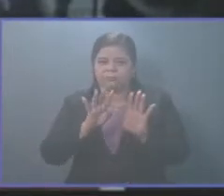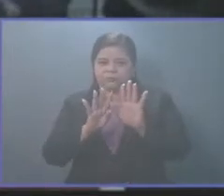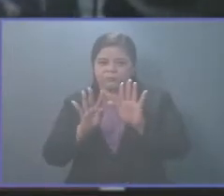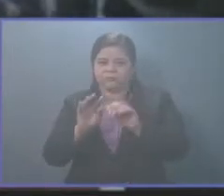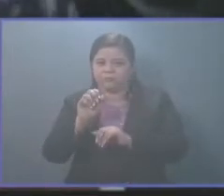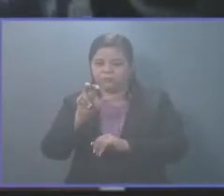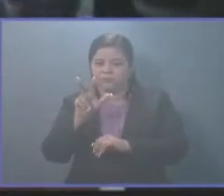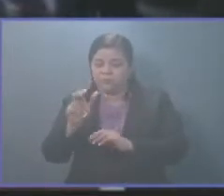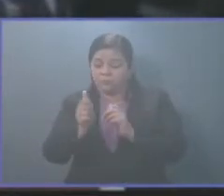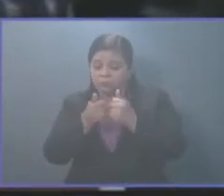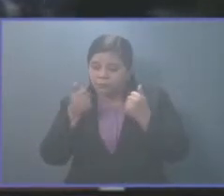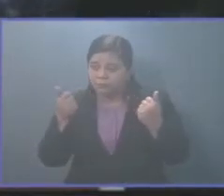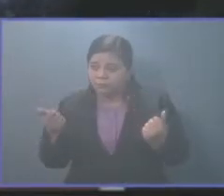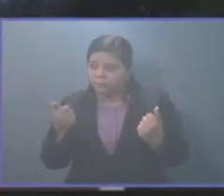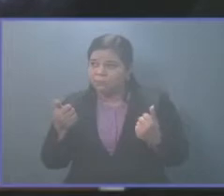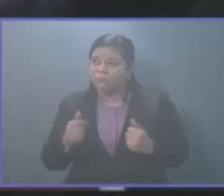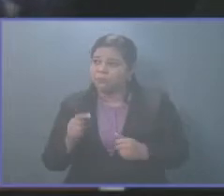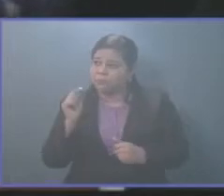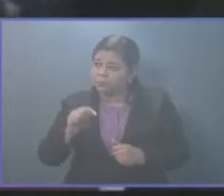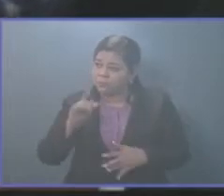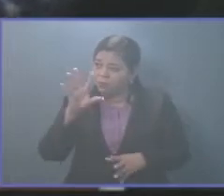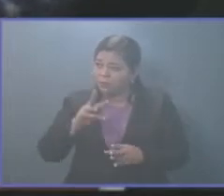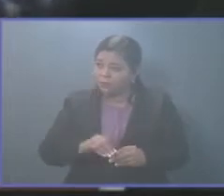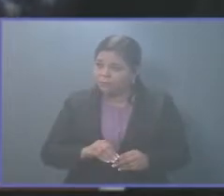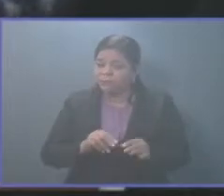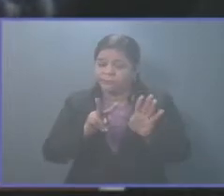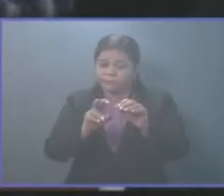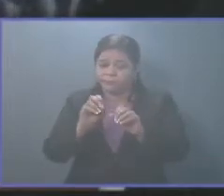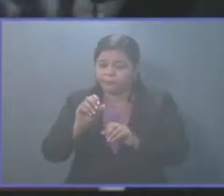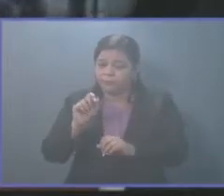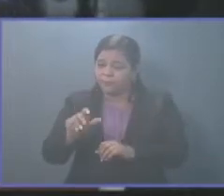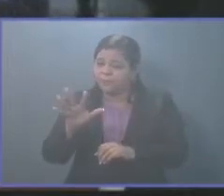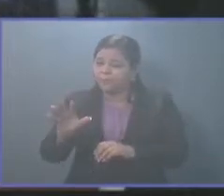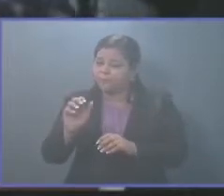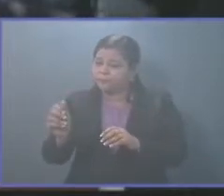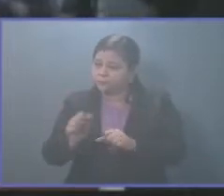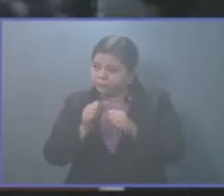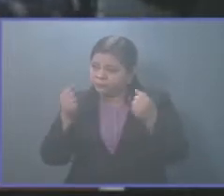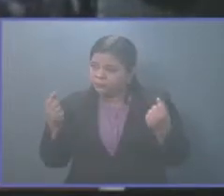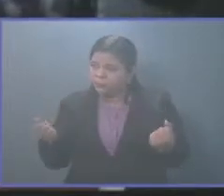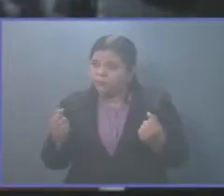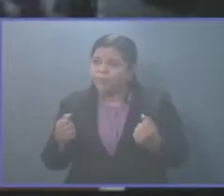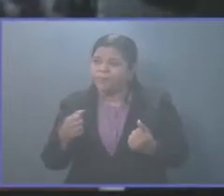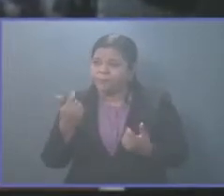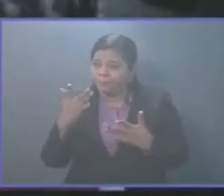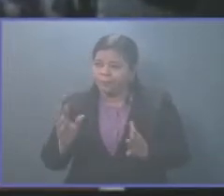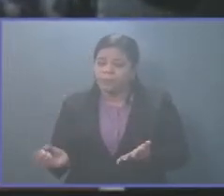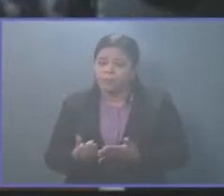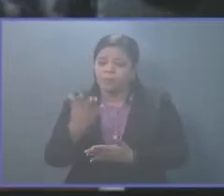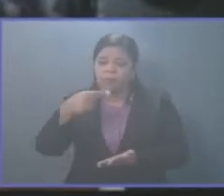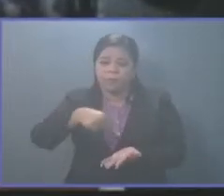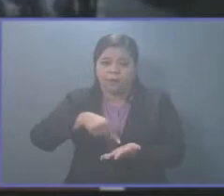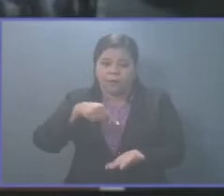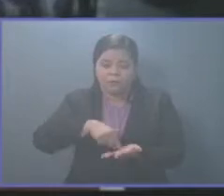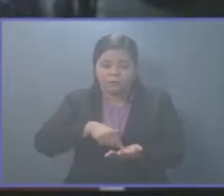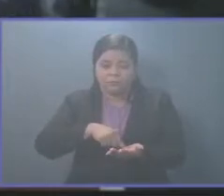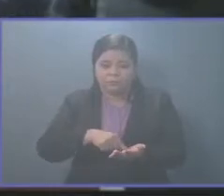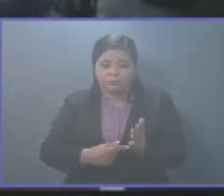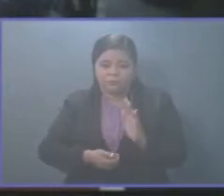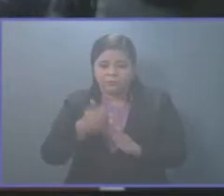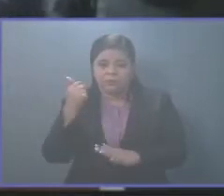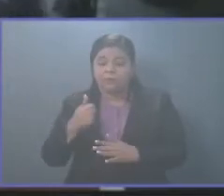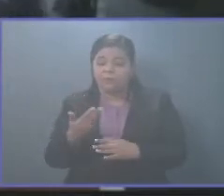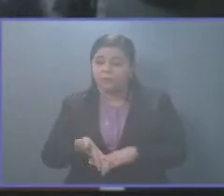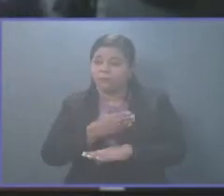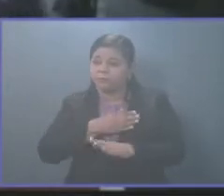999.3 millones. De ese total, el 70.5 provienen de nuevo endeudamiento, cuyo financiamiento ha